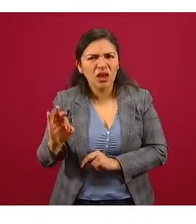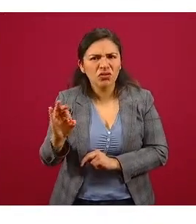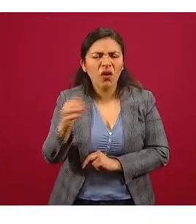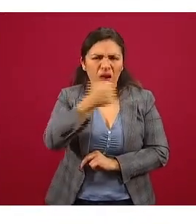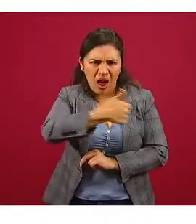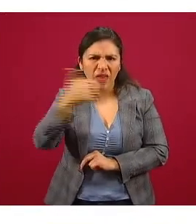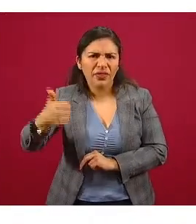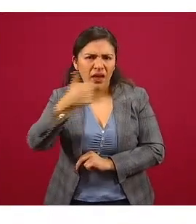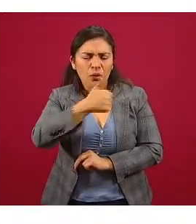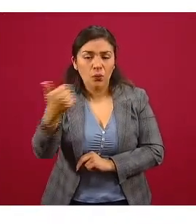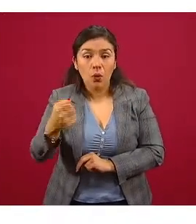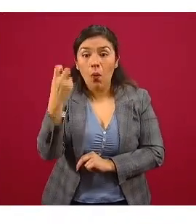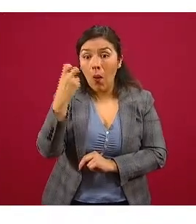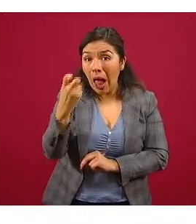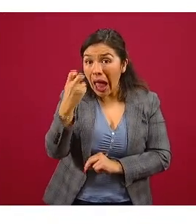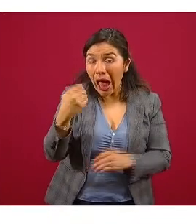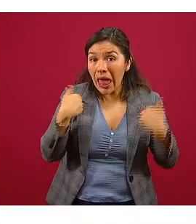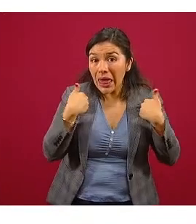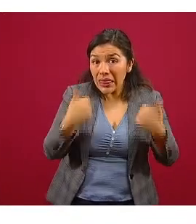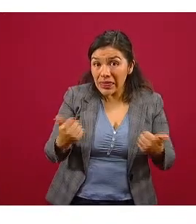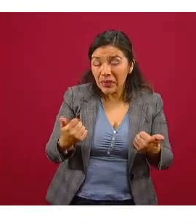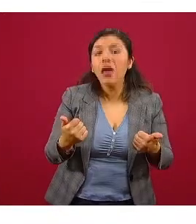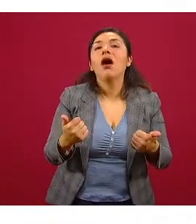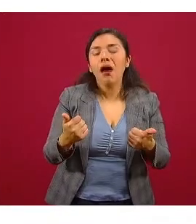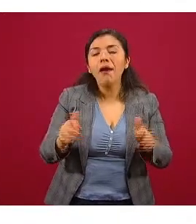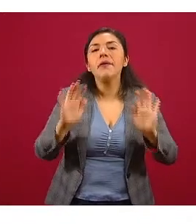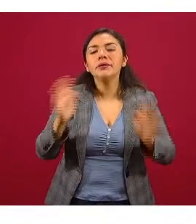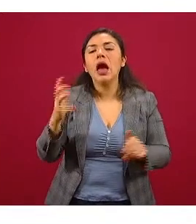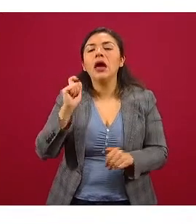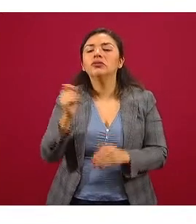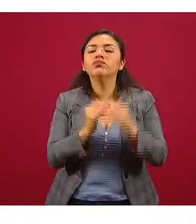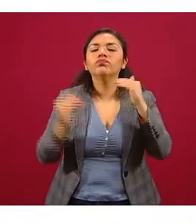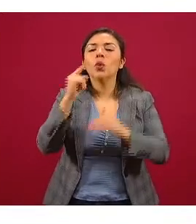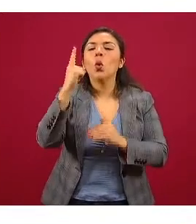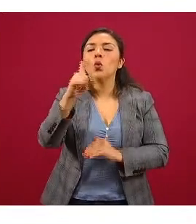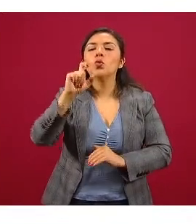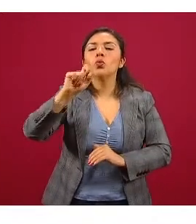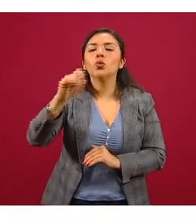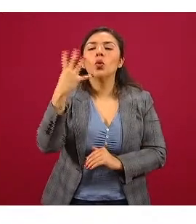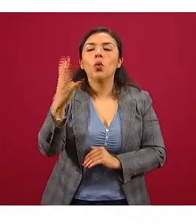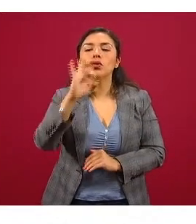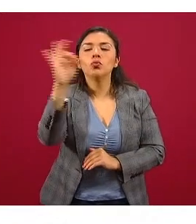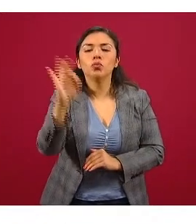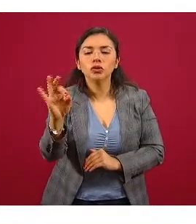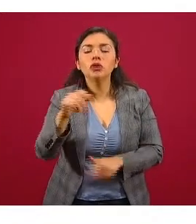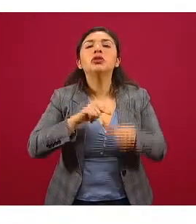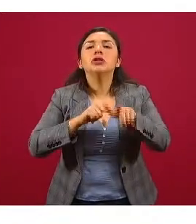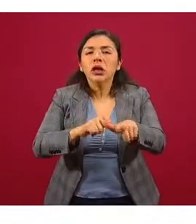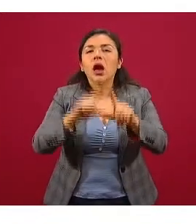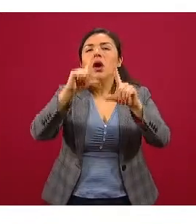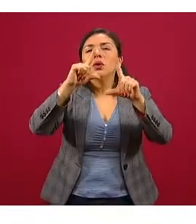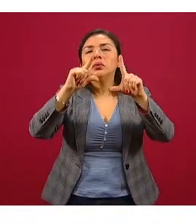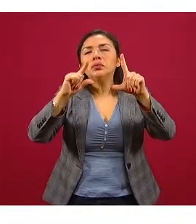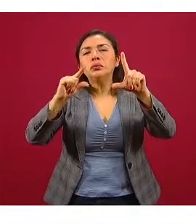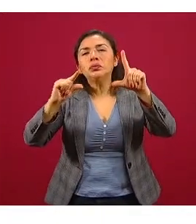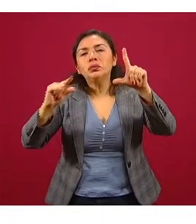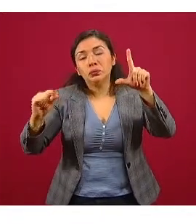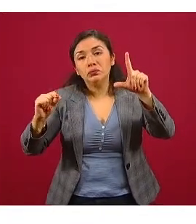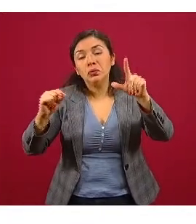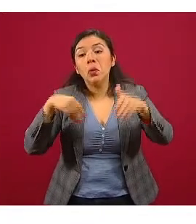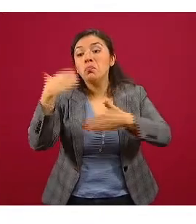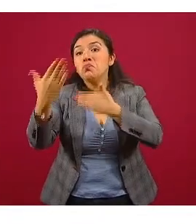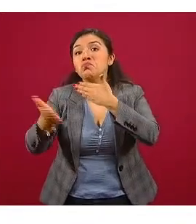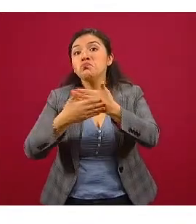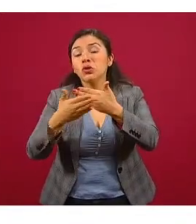y de esa proporción ya ha llegado a 1.4% y sigue bajando. Llegará un momento en que sea